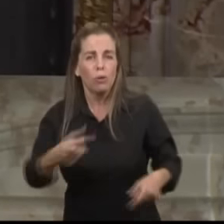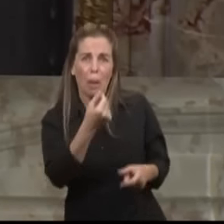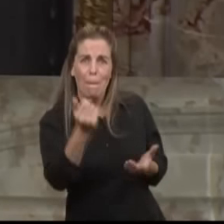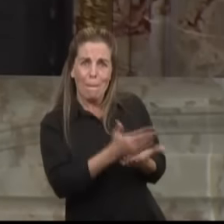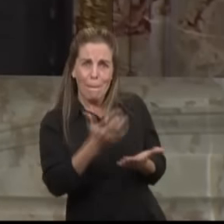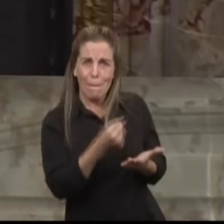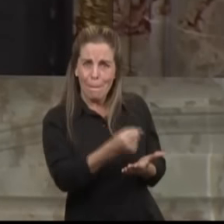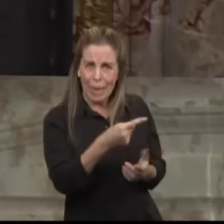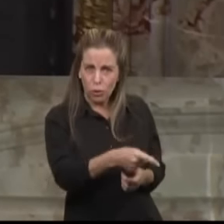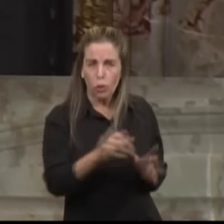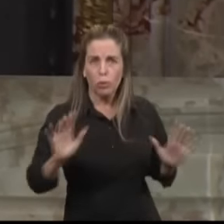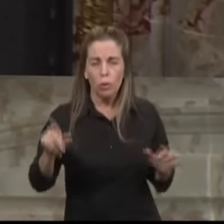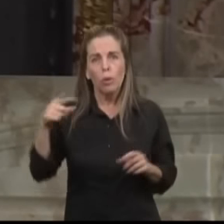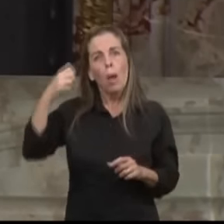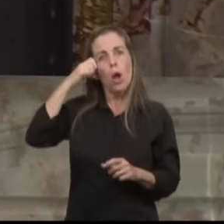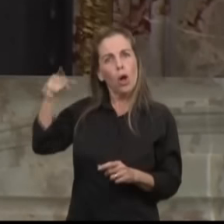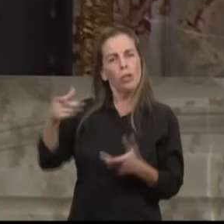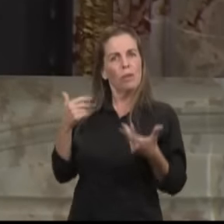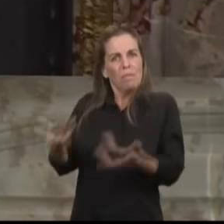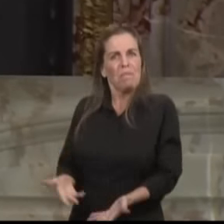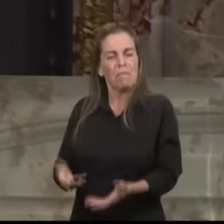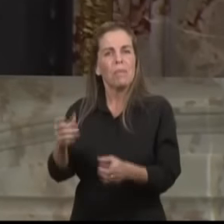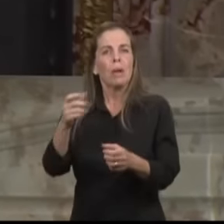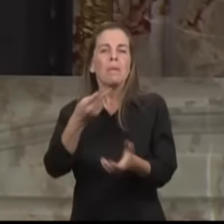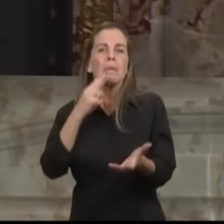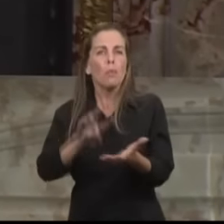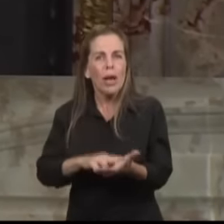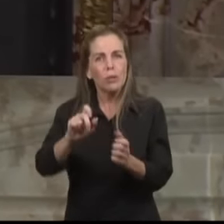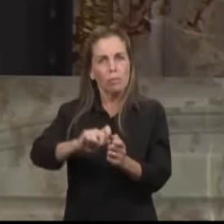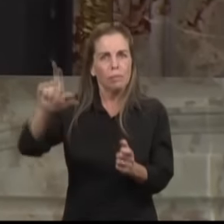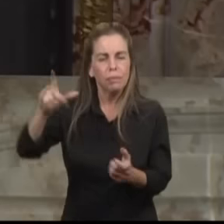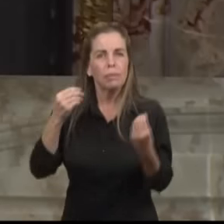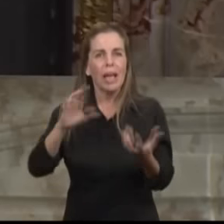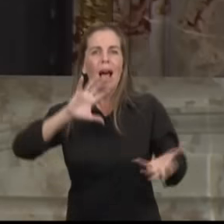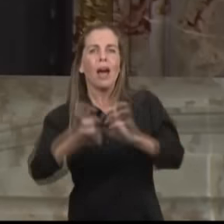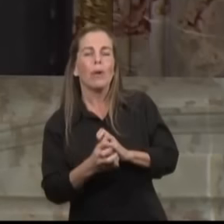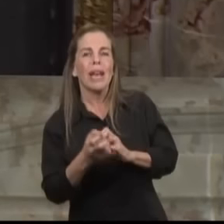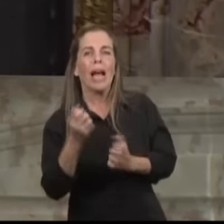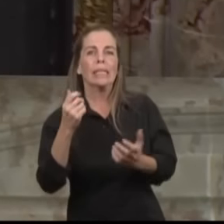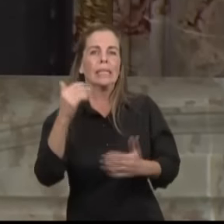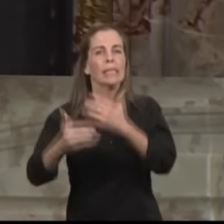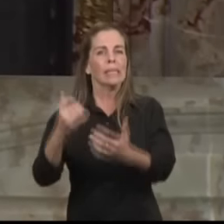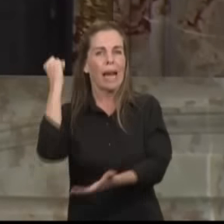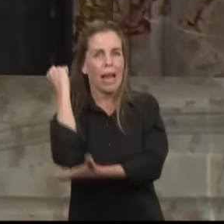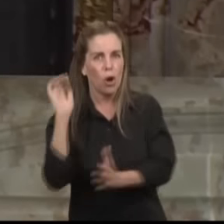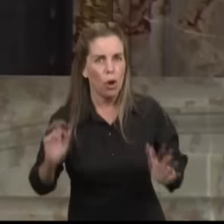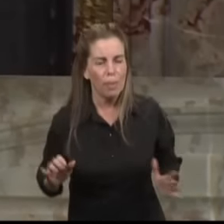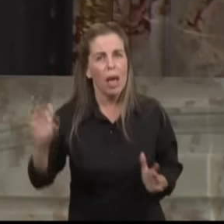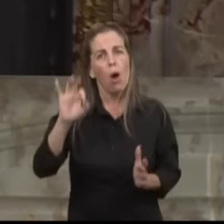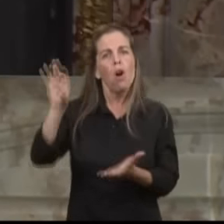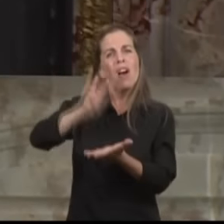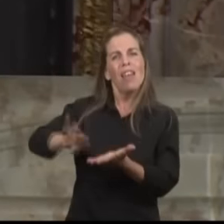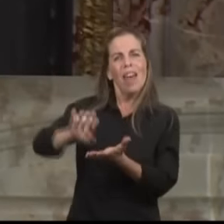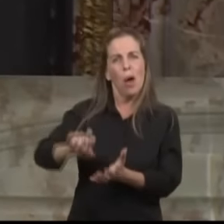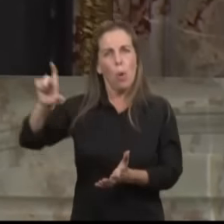está proponiendo otra cosa que o más impuestos que destruyen el crecimiento económico o más deuda causando un genocidio contra